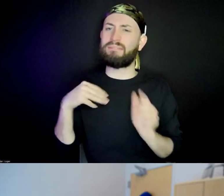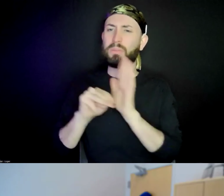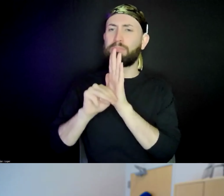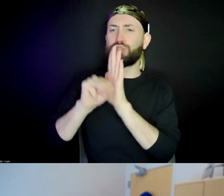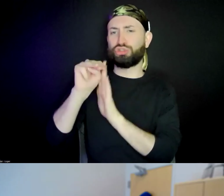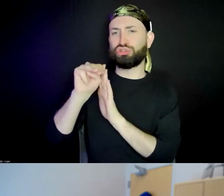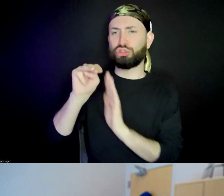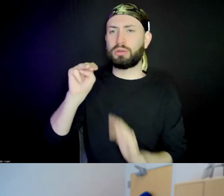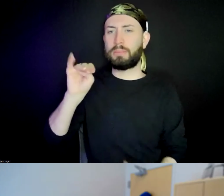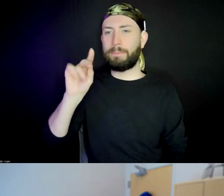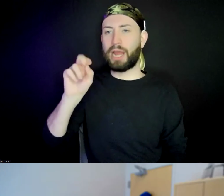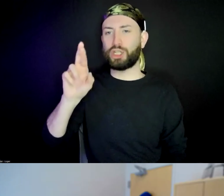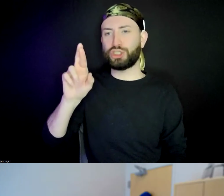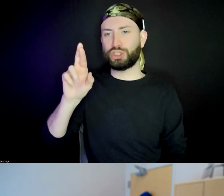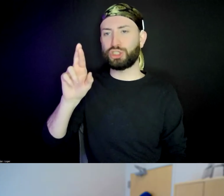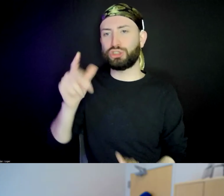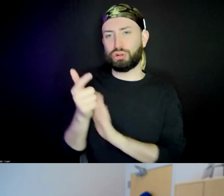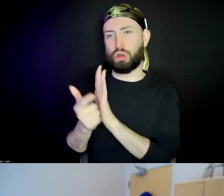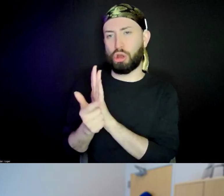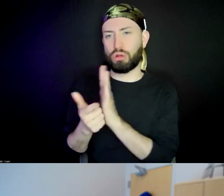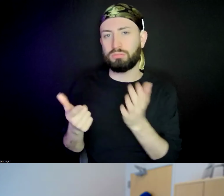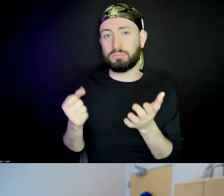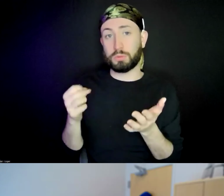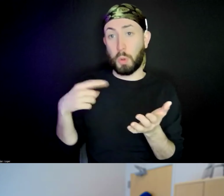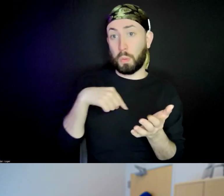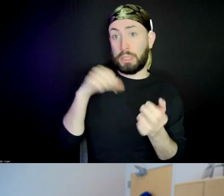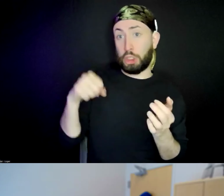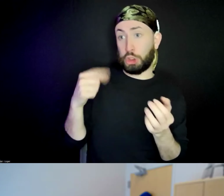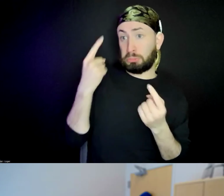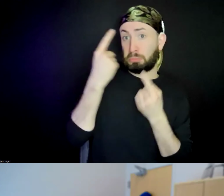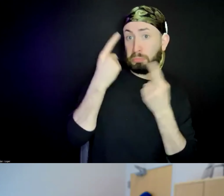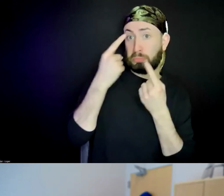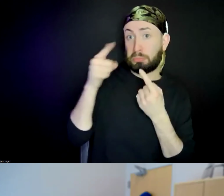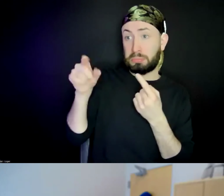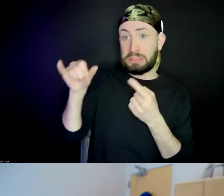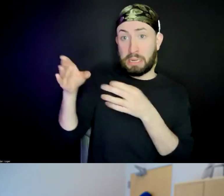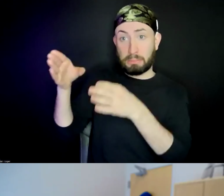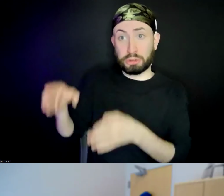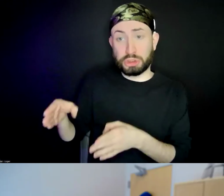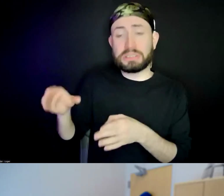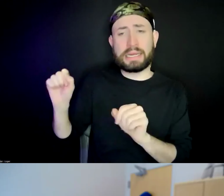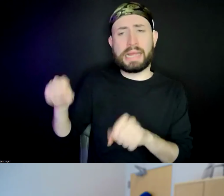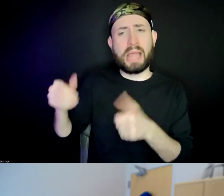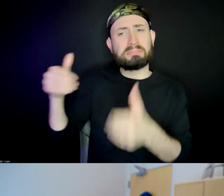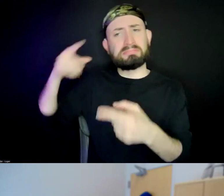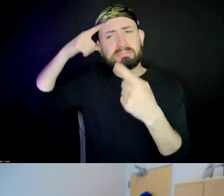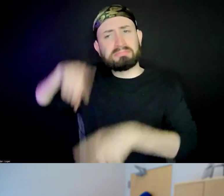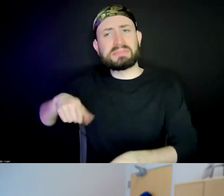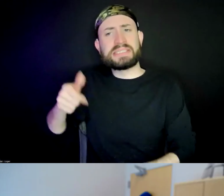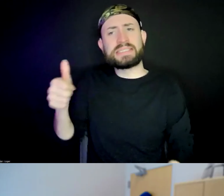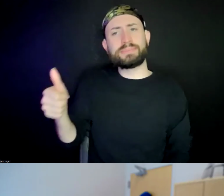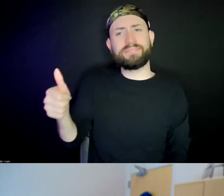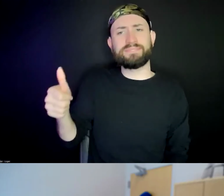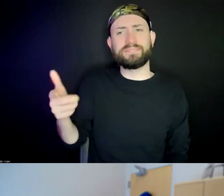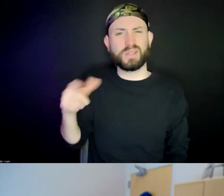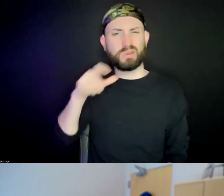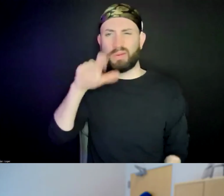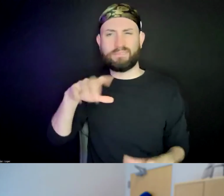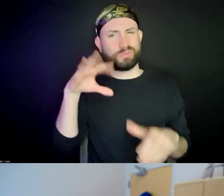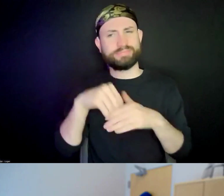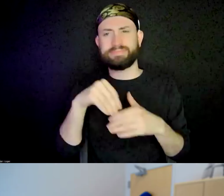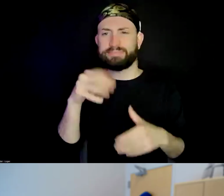hay temas que se tienen que navegar con el consentimiento de los padres o el guardián si le